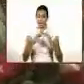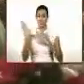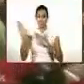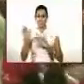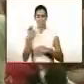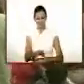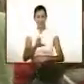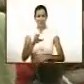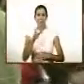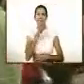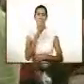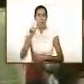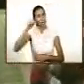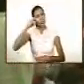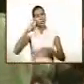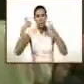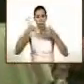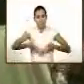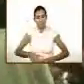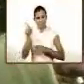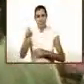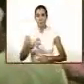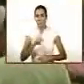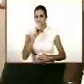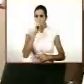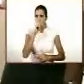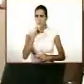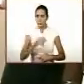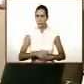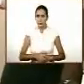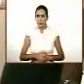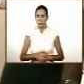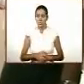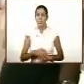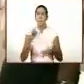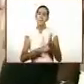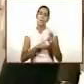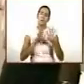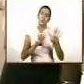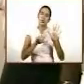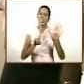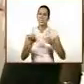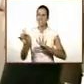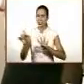hizo memoria de sus años de infancia y compartió con los vecinos comunidades indígenas y estudiantes. En 1960,